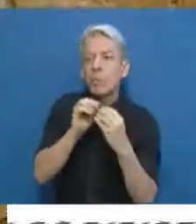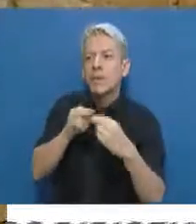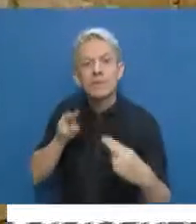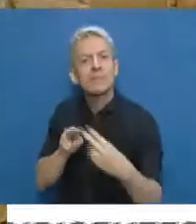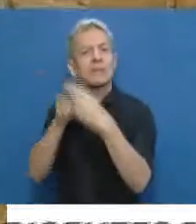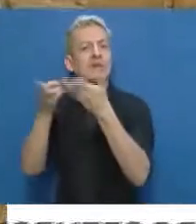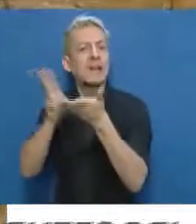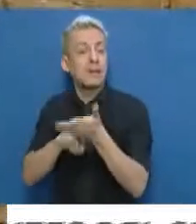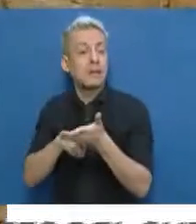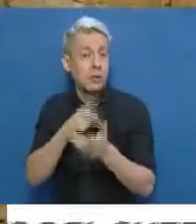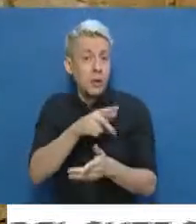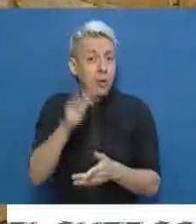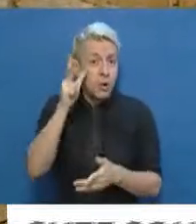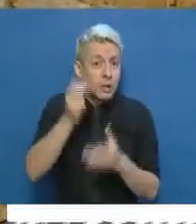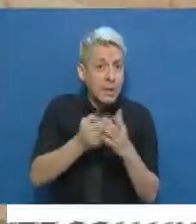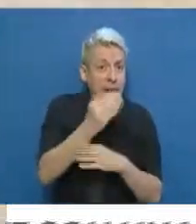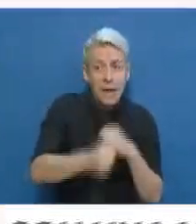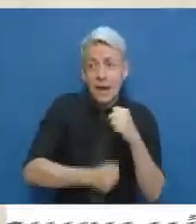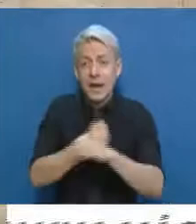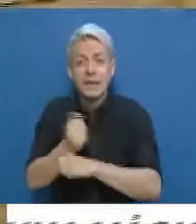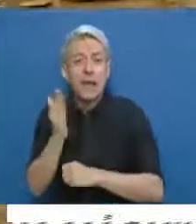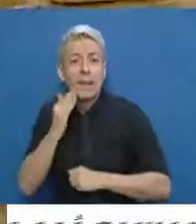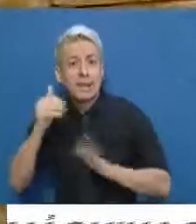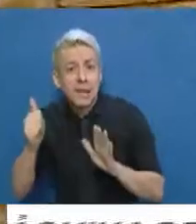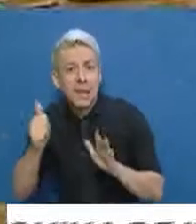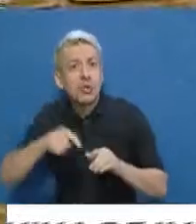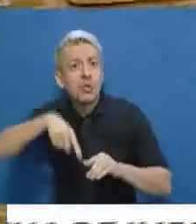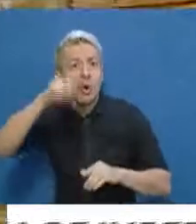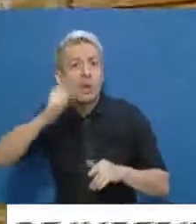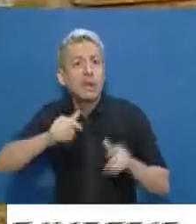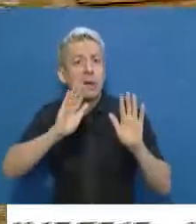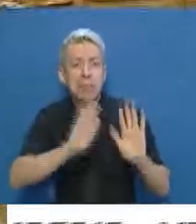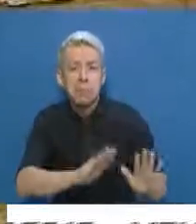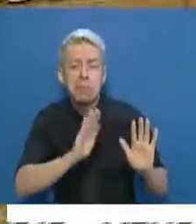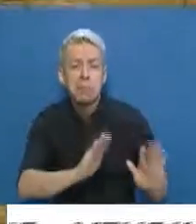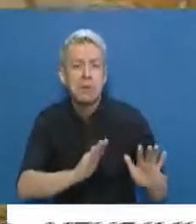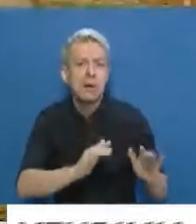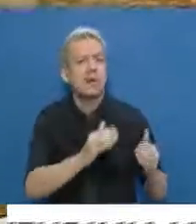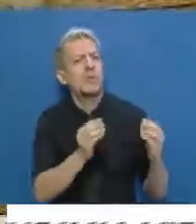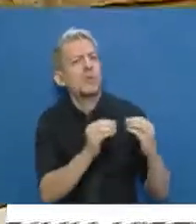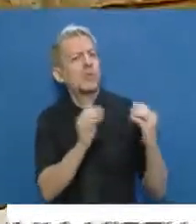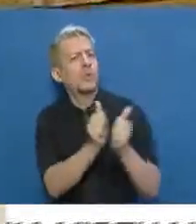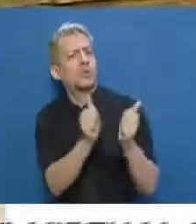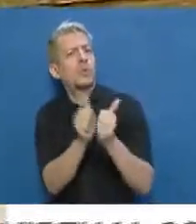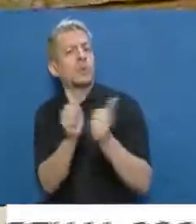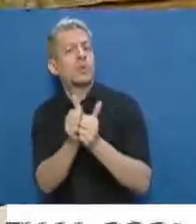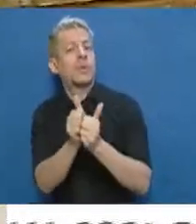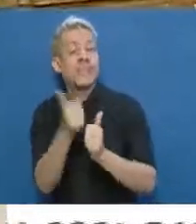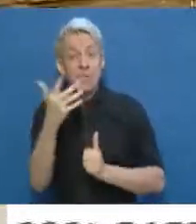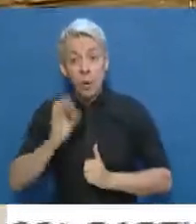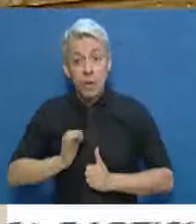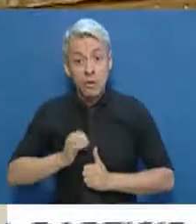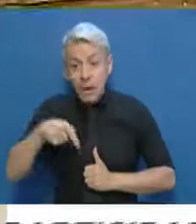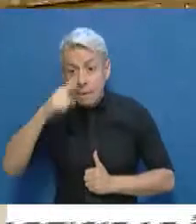las 8 de la mañana hasta las 6 de la tarde acá metidos todo el día, 5 años esperando para el final, y el final, bueno, termina haciéndolo